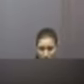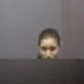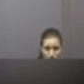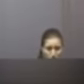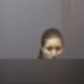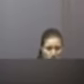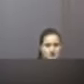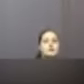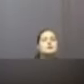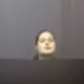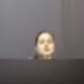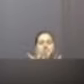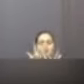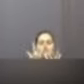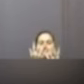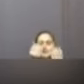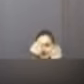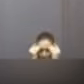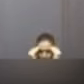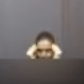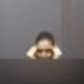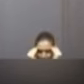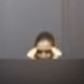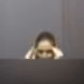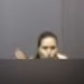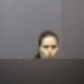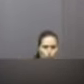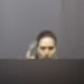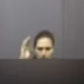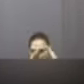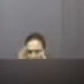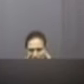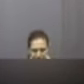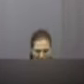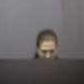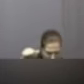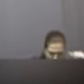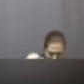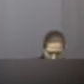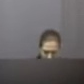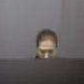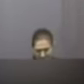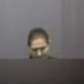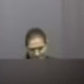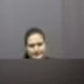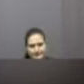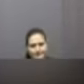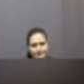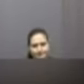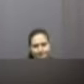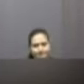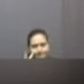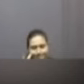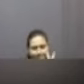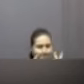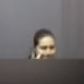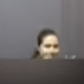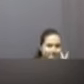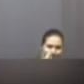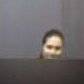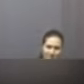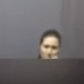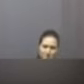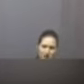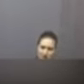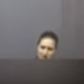disciplinando porque para nadie es un secreto que en nuestros genes que corren por nuestra